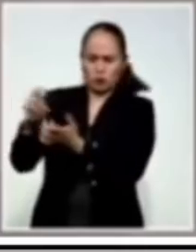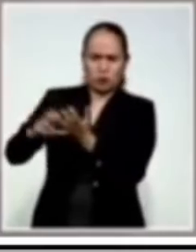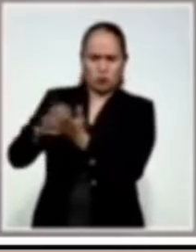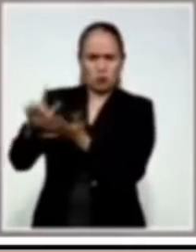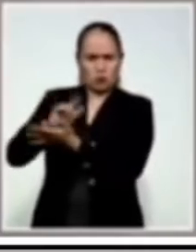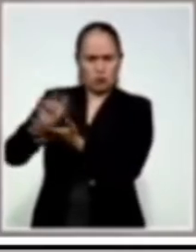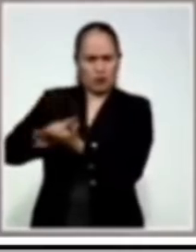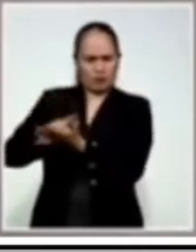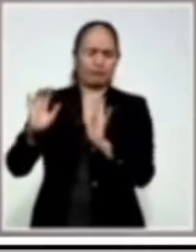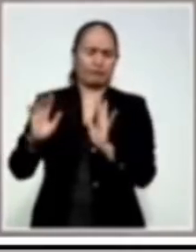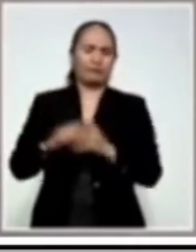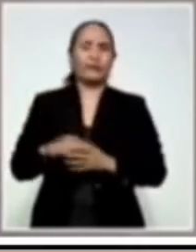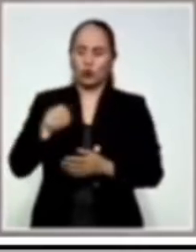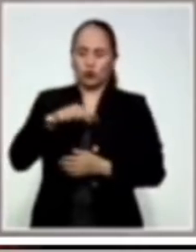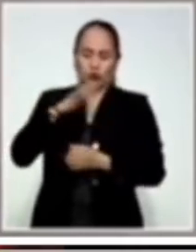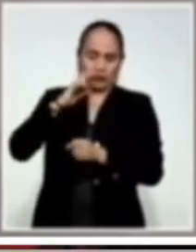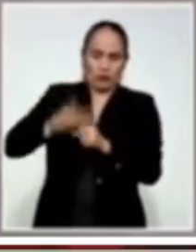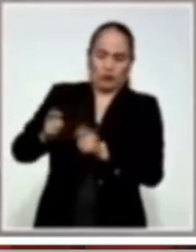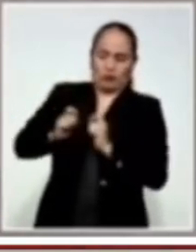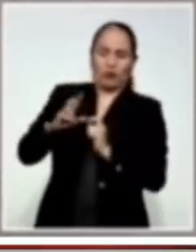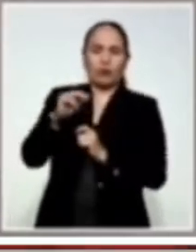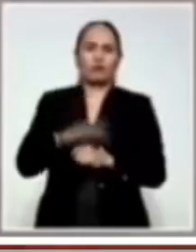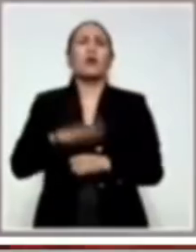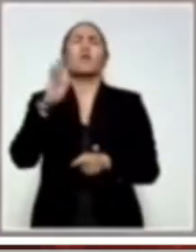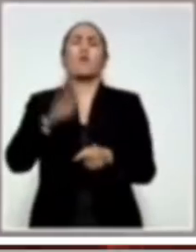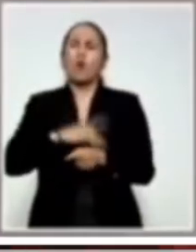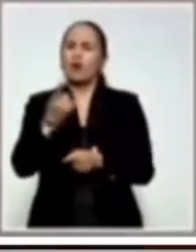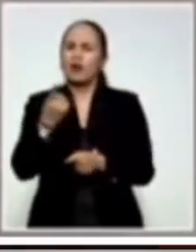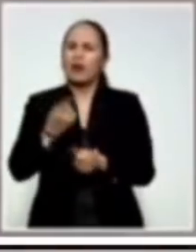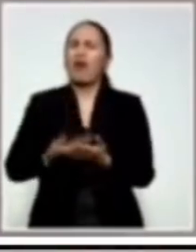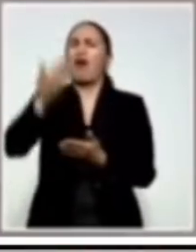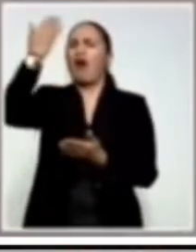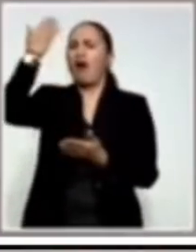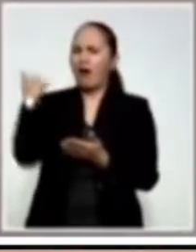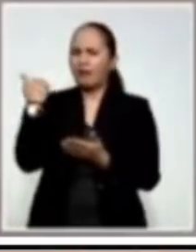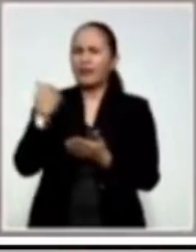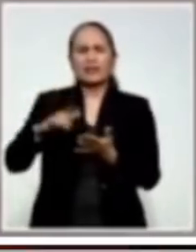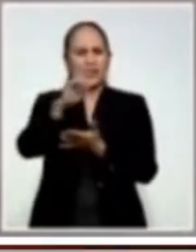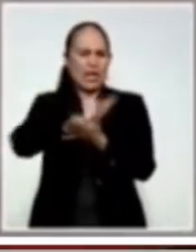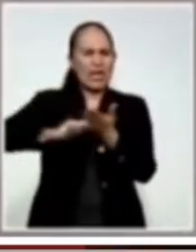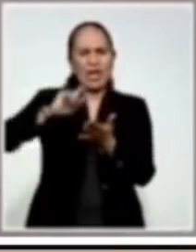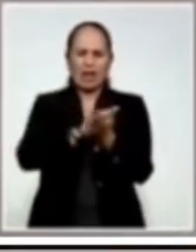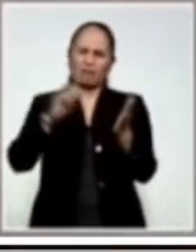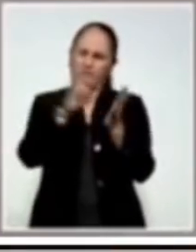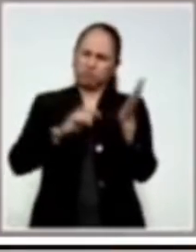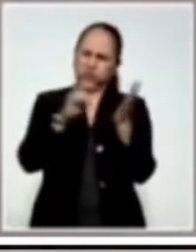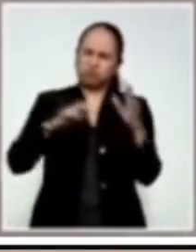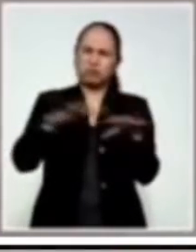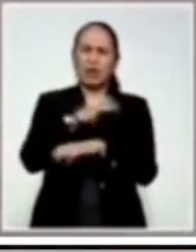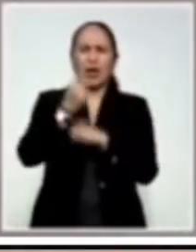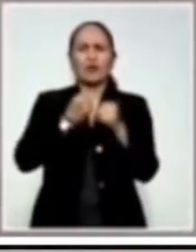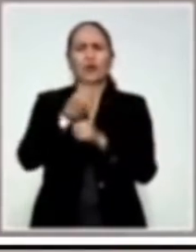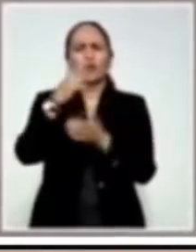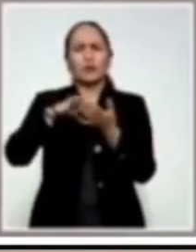toca a nosotros. Y entonces me dirán, ¿por qué no se promovió en la gran reforma judicial de 2021? Porque